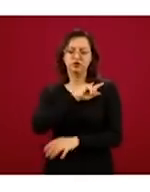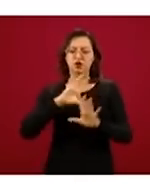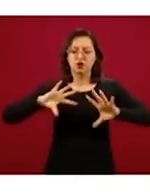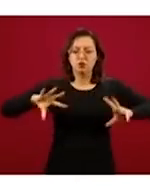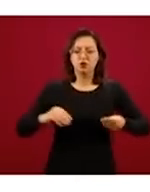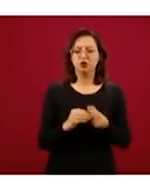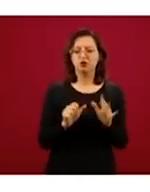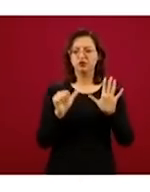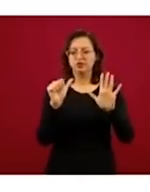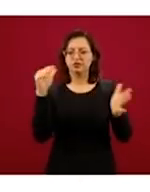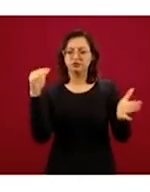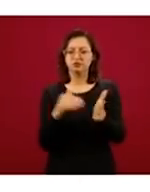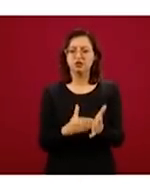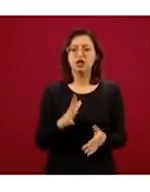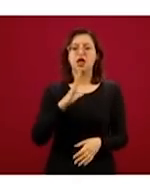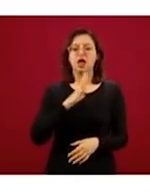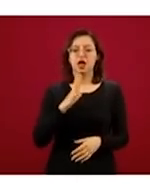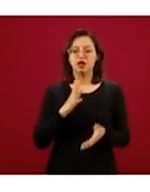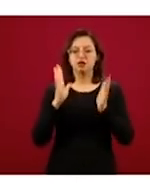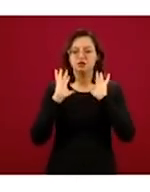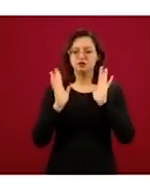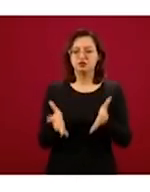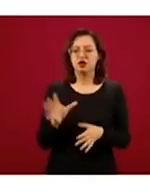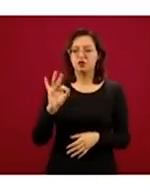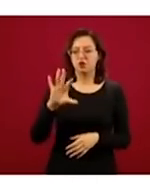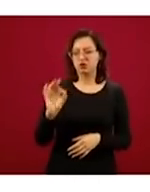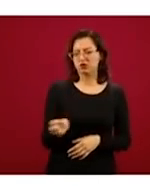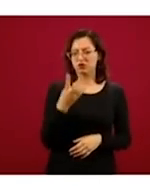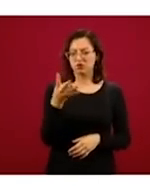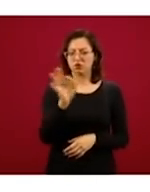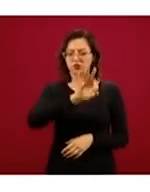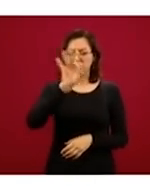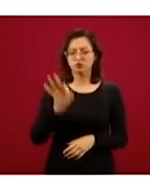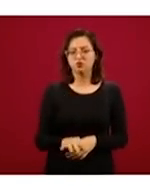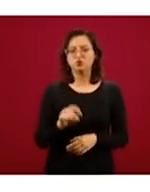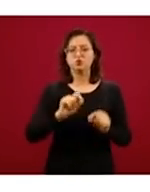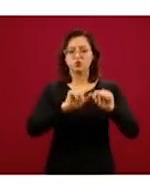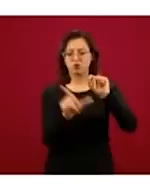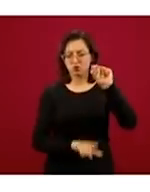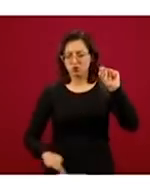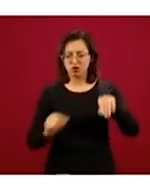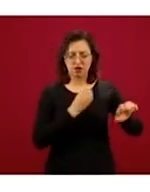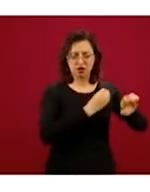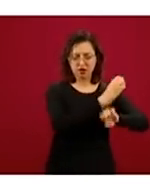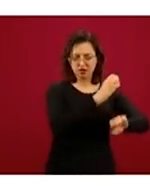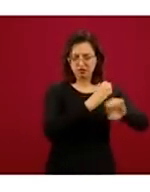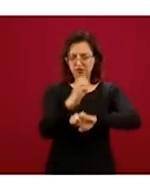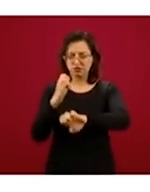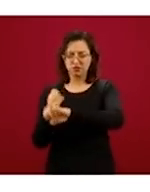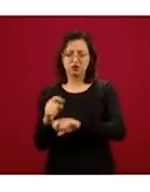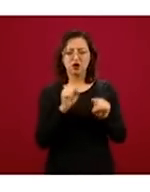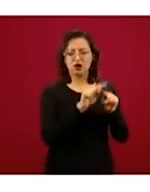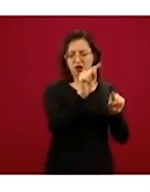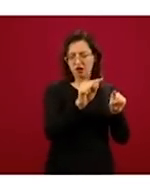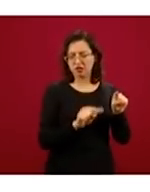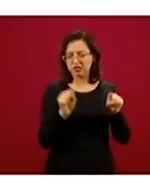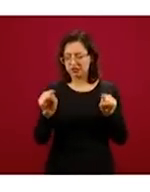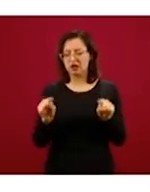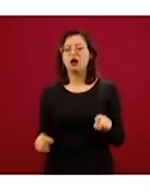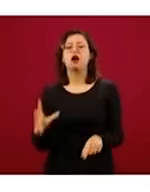en el mapa pueden ver ustedes las entidades federativas los estados que tienen personal de promoción de la salud que han